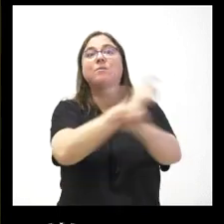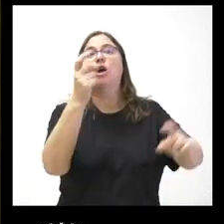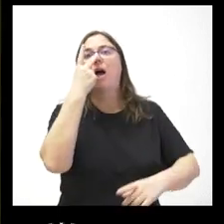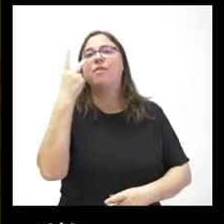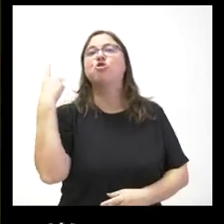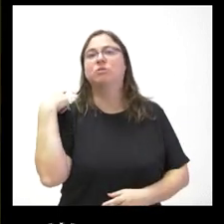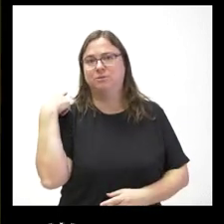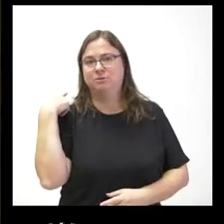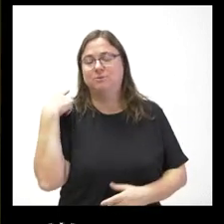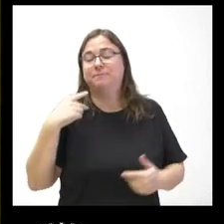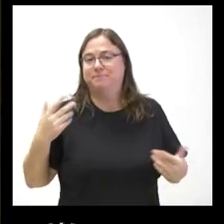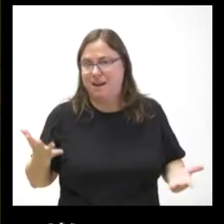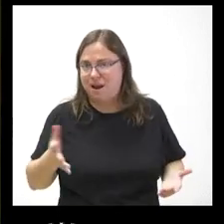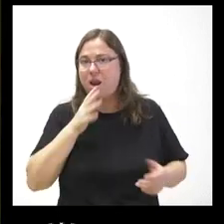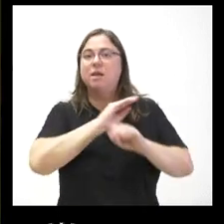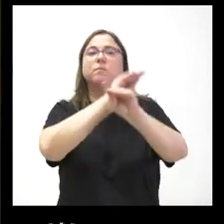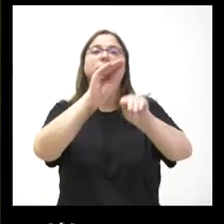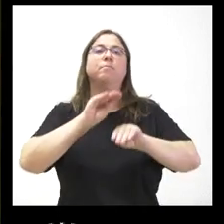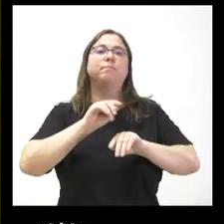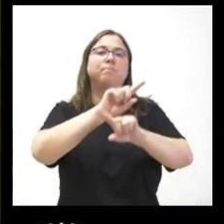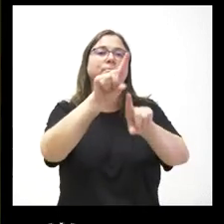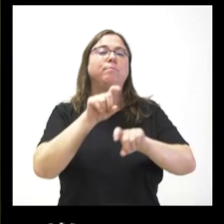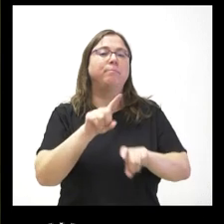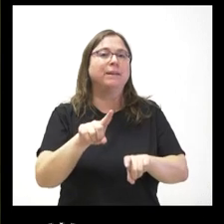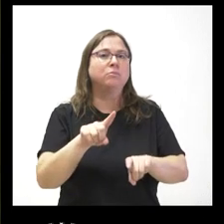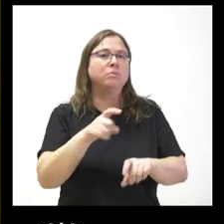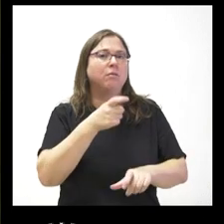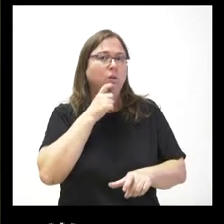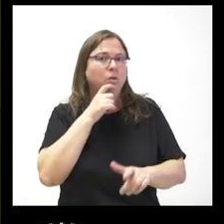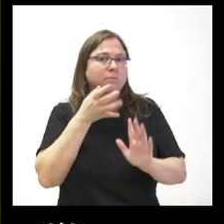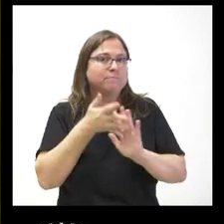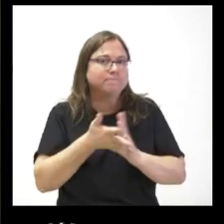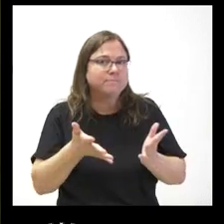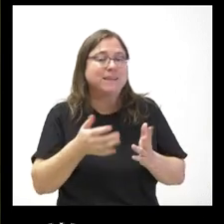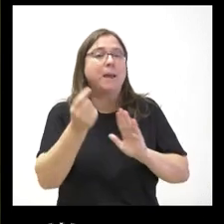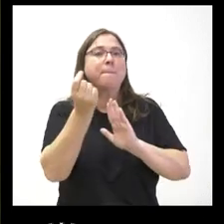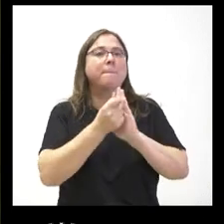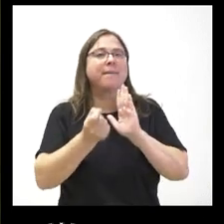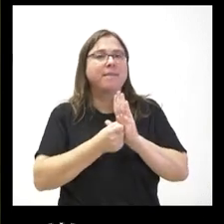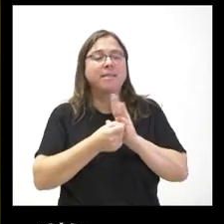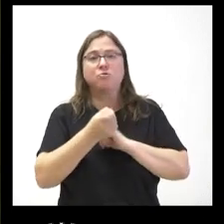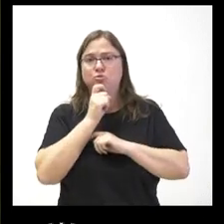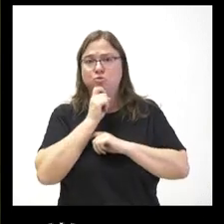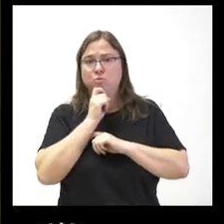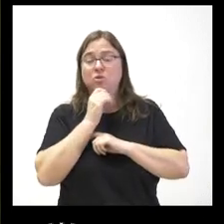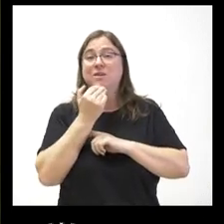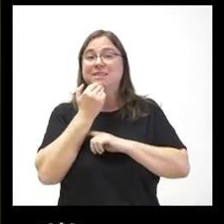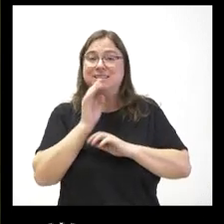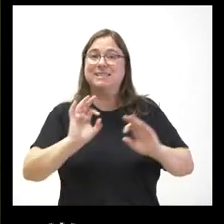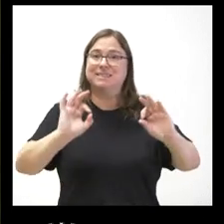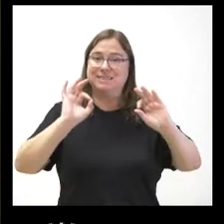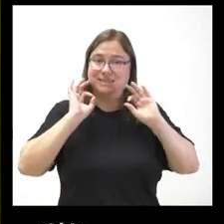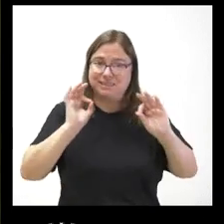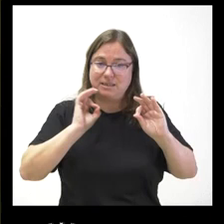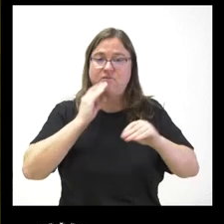eh la cuestión La pregunta sería Cómo se puede concretar eh las medidas que en concreto va a adoptar la